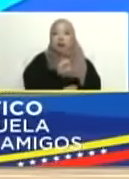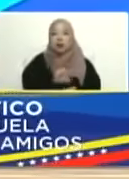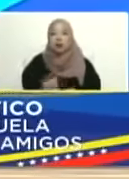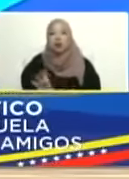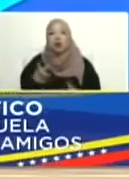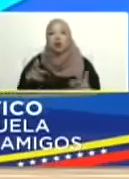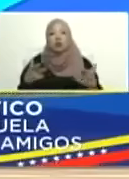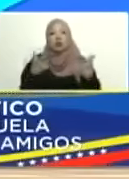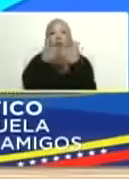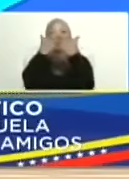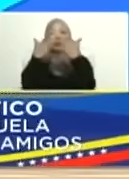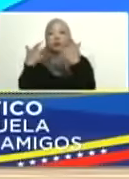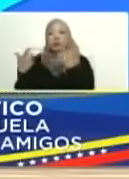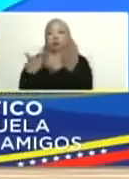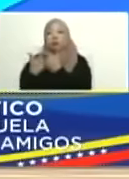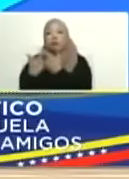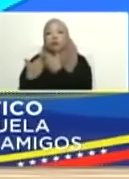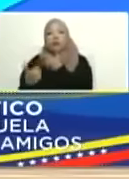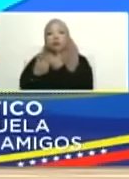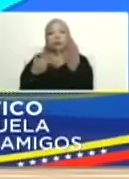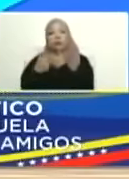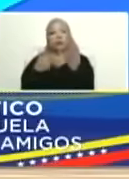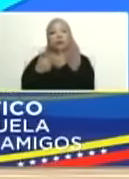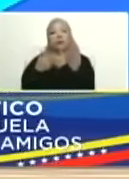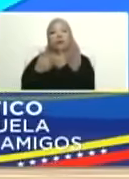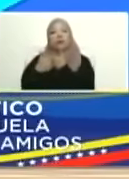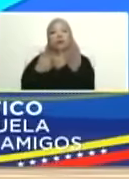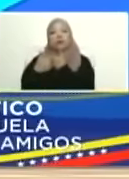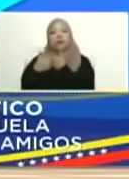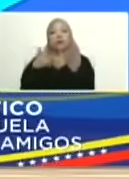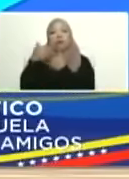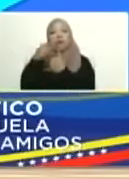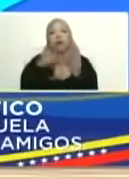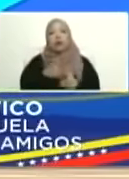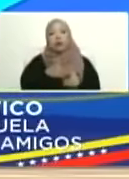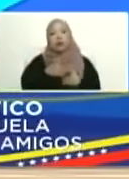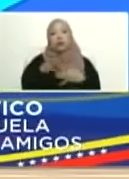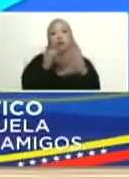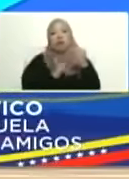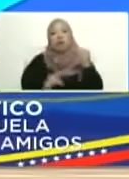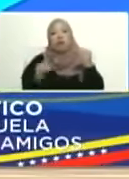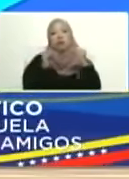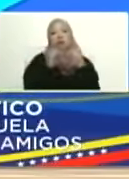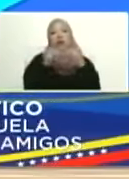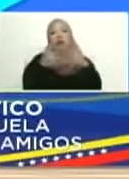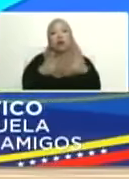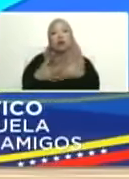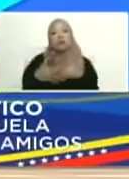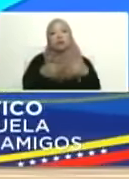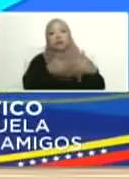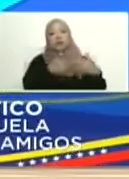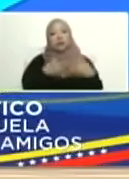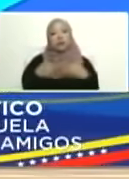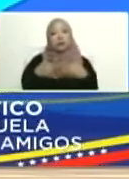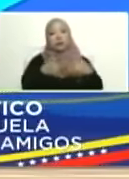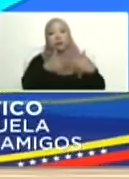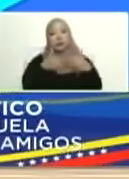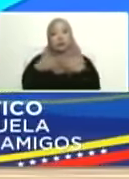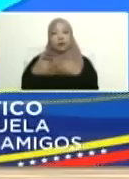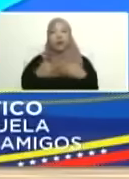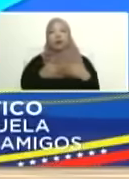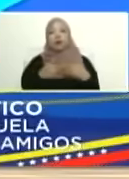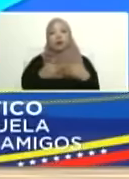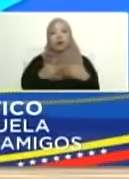guerra, sometida, dominada y hegemonizada ahora por los nuevos imperios. En